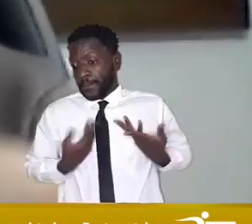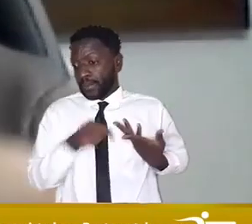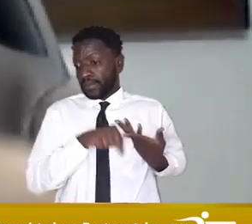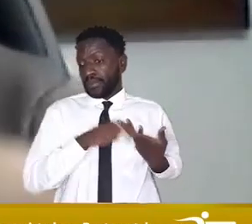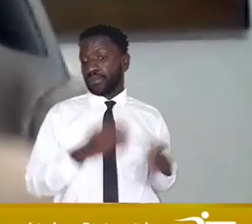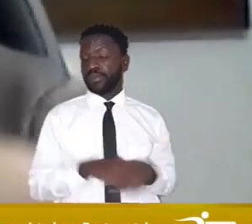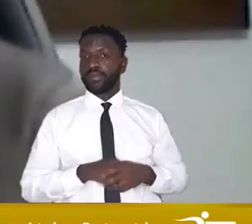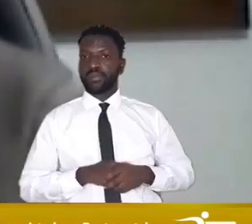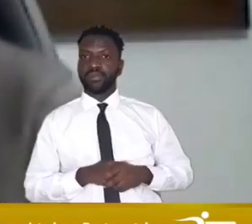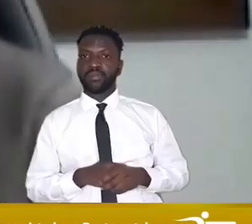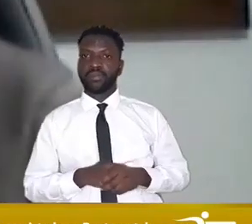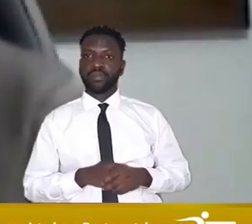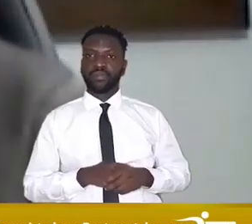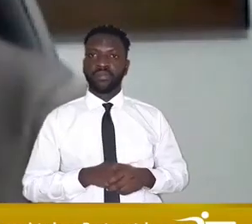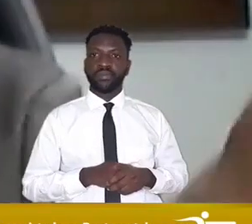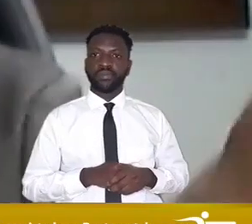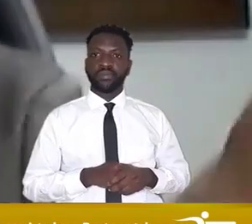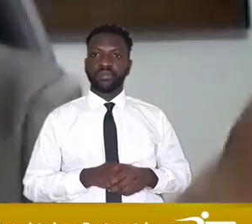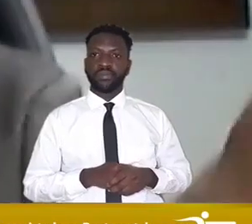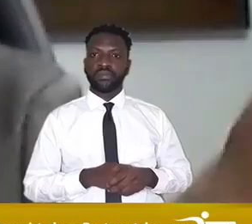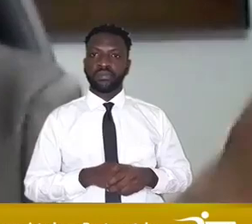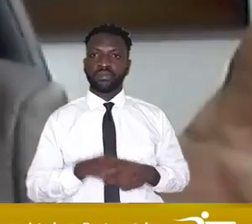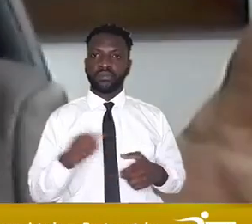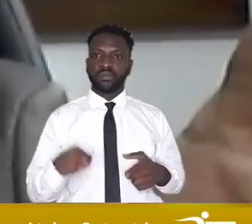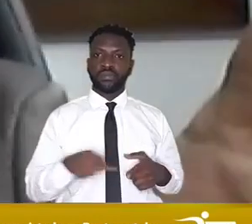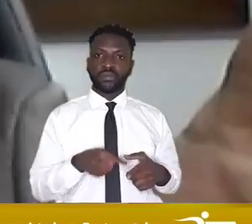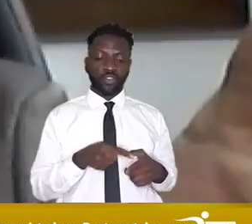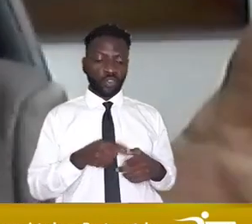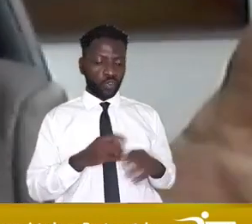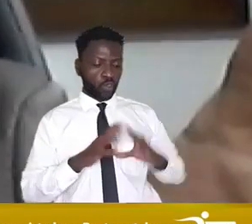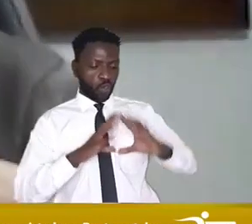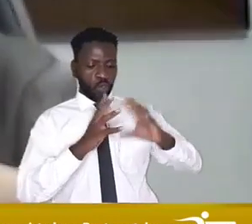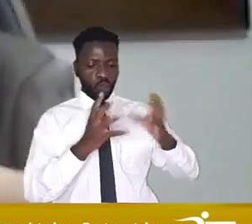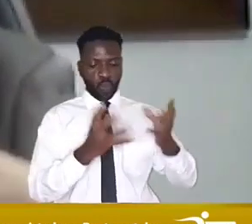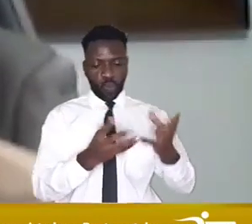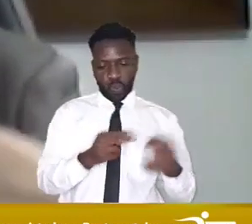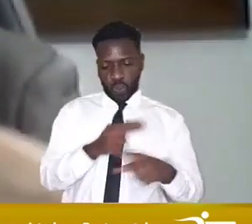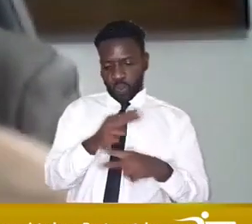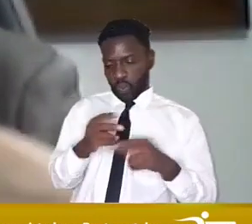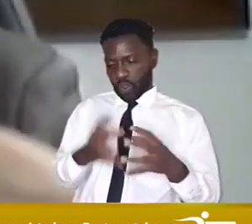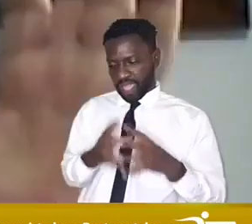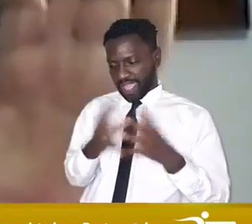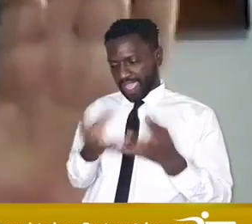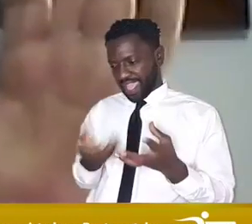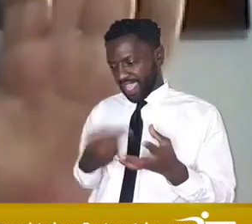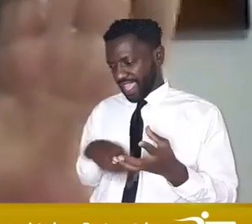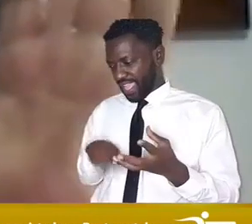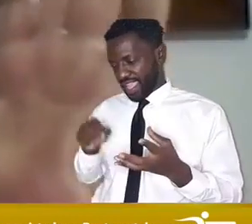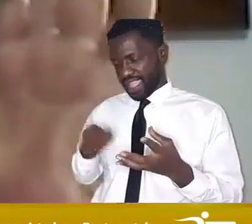Entonces, los cuidados del mundo, hoy día la gente tiene muchos